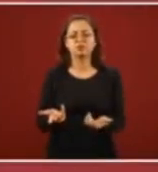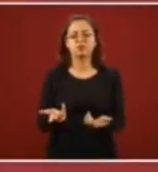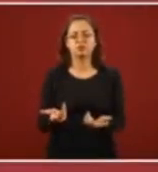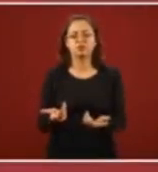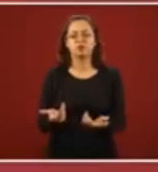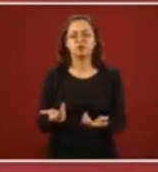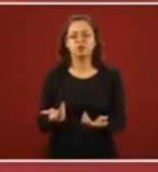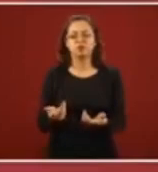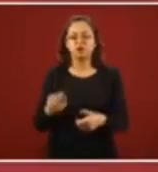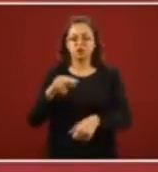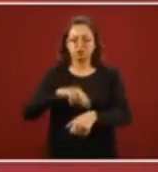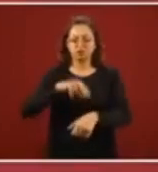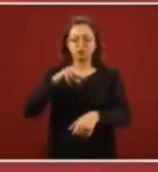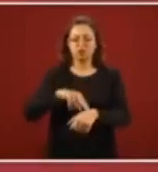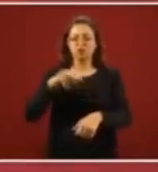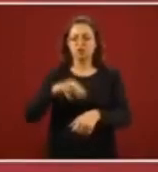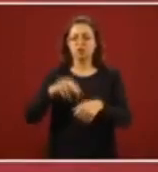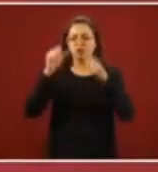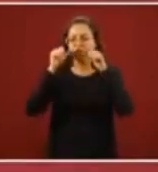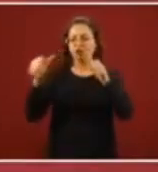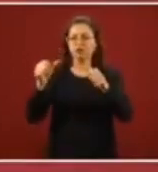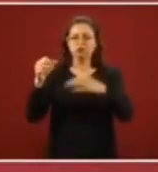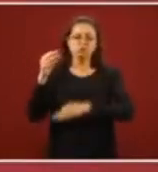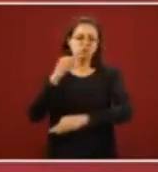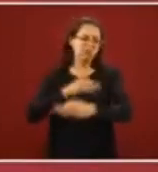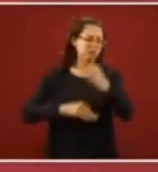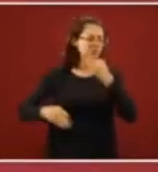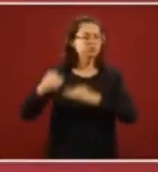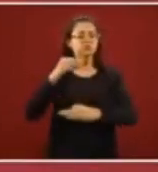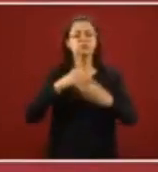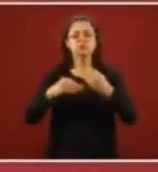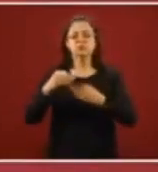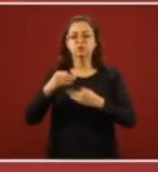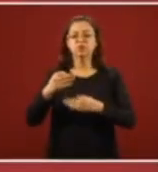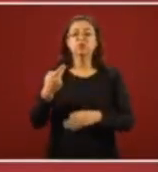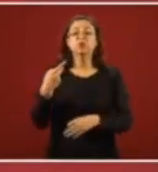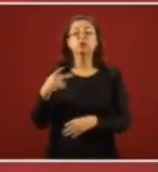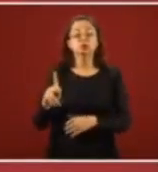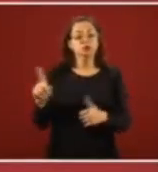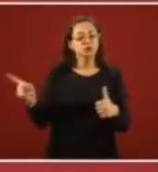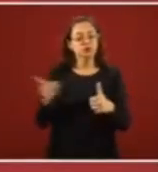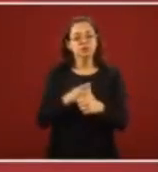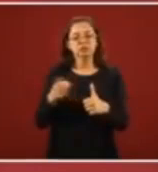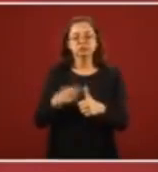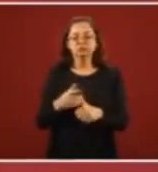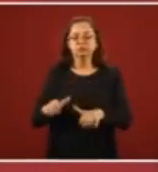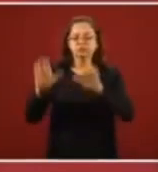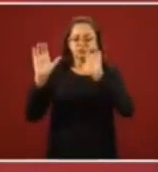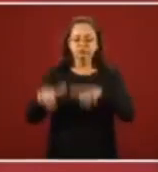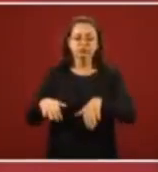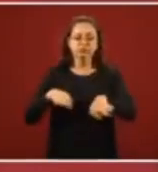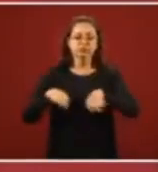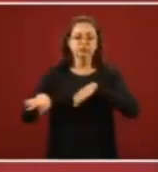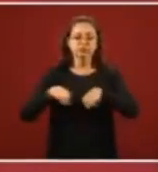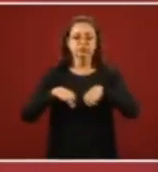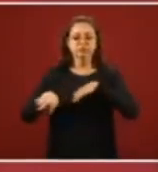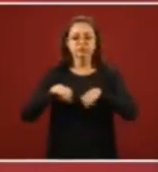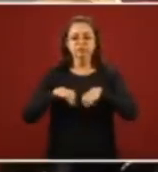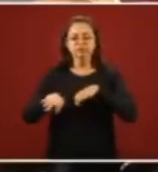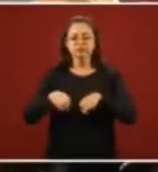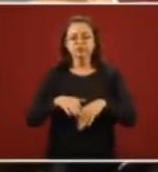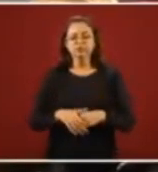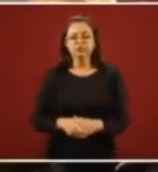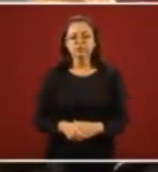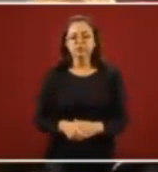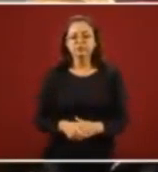médica, todo, pero trabajo en